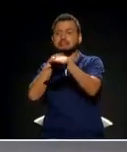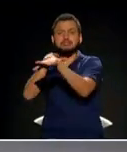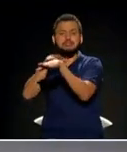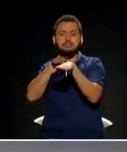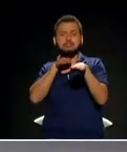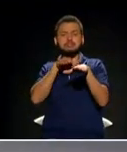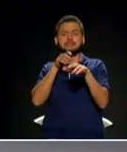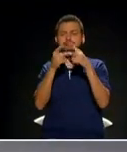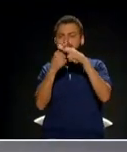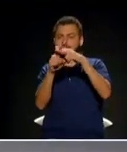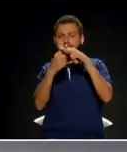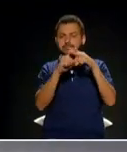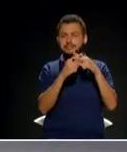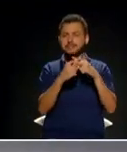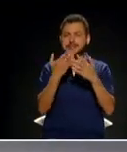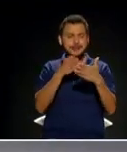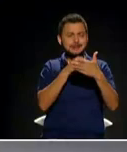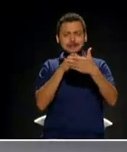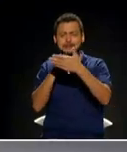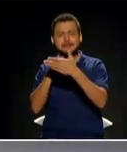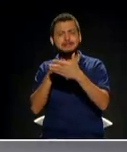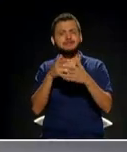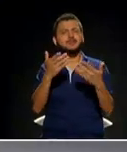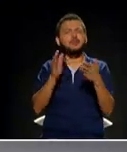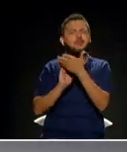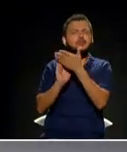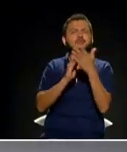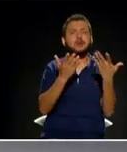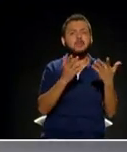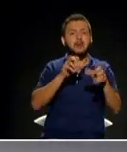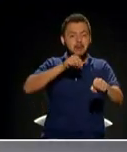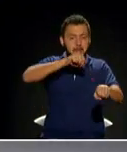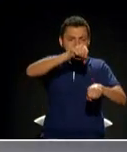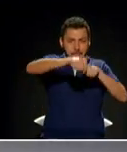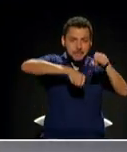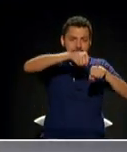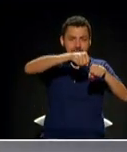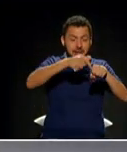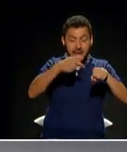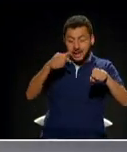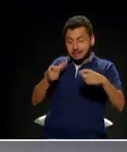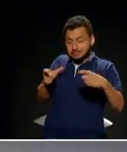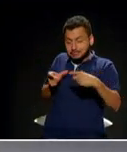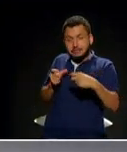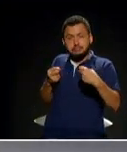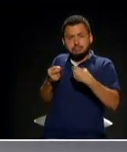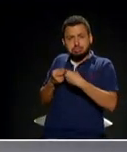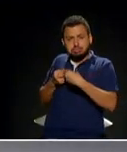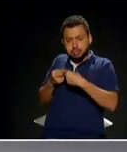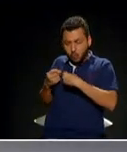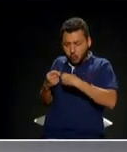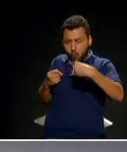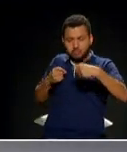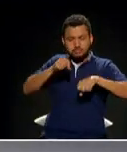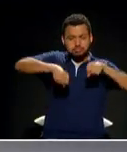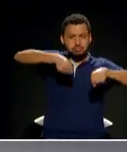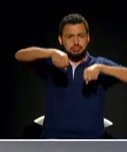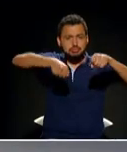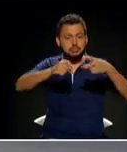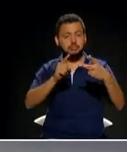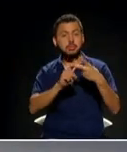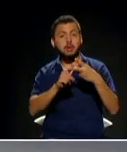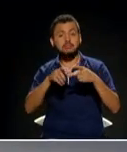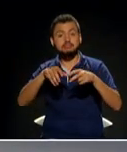verlas en algunas de las vías de la ciudad las bicicletas eléctricas y también los mototaxis qué tipo de control o